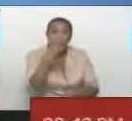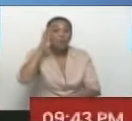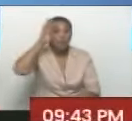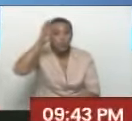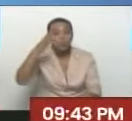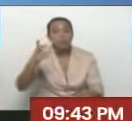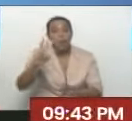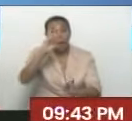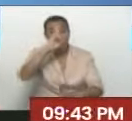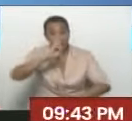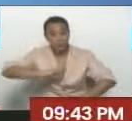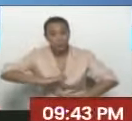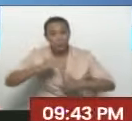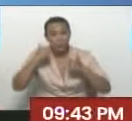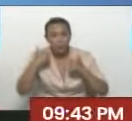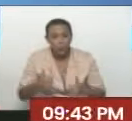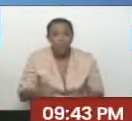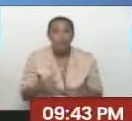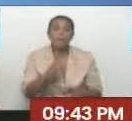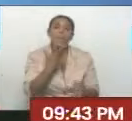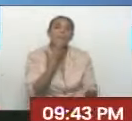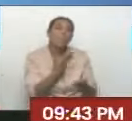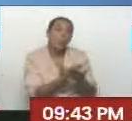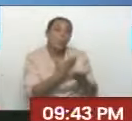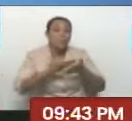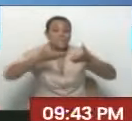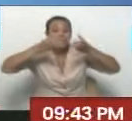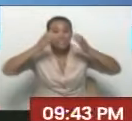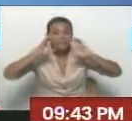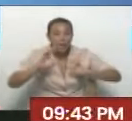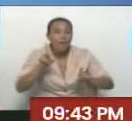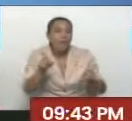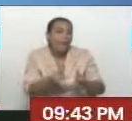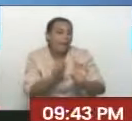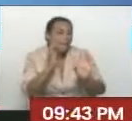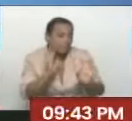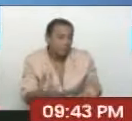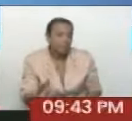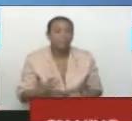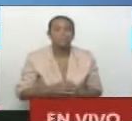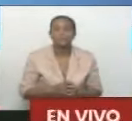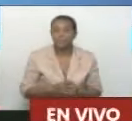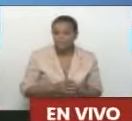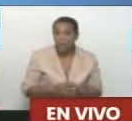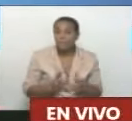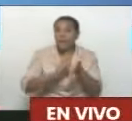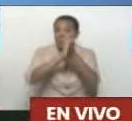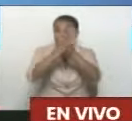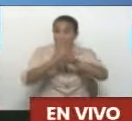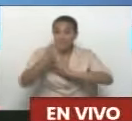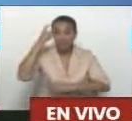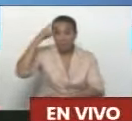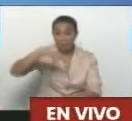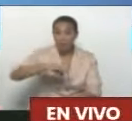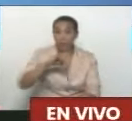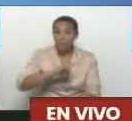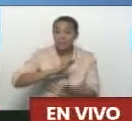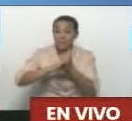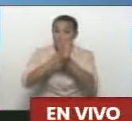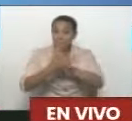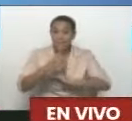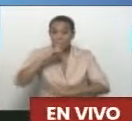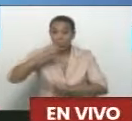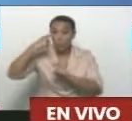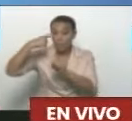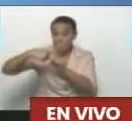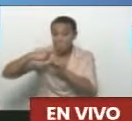cosechas del maíz y grandes cosechas de nuestra cultura. Y para terminar este programa, lo